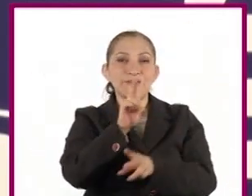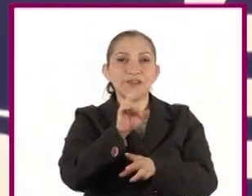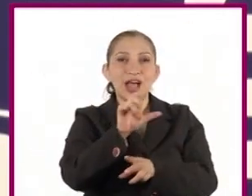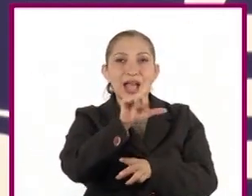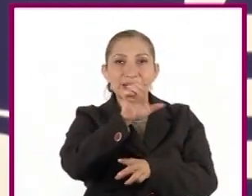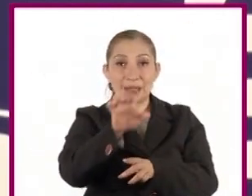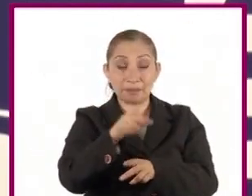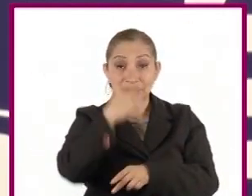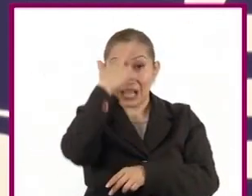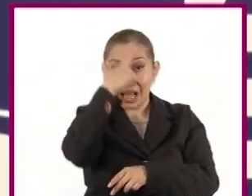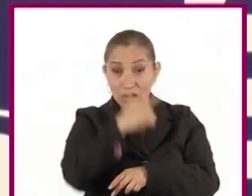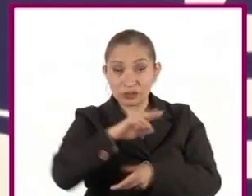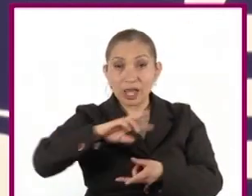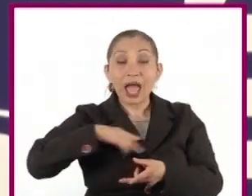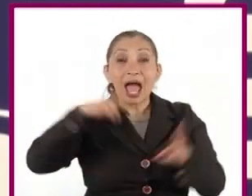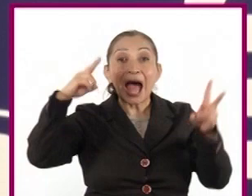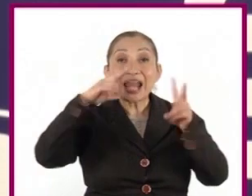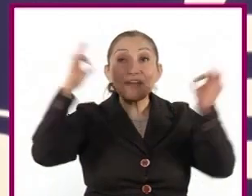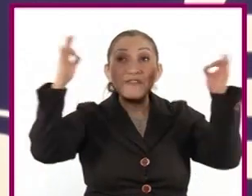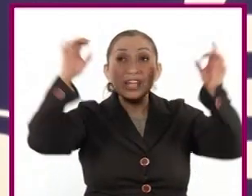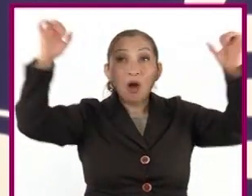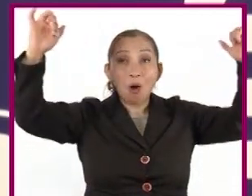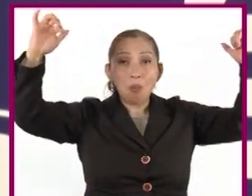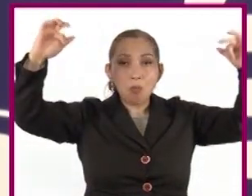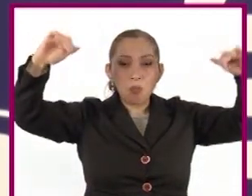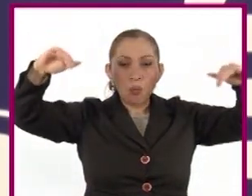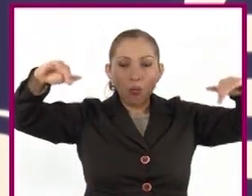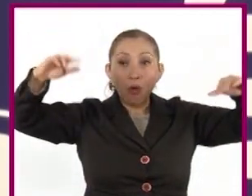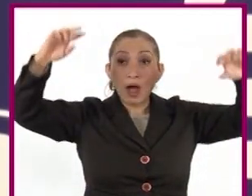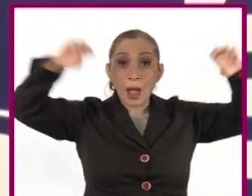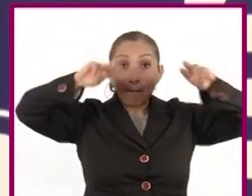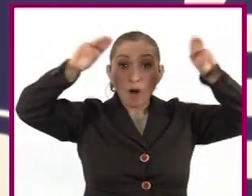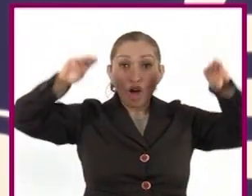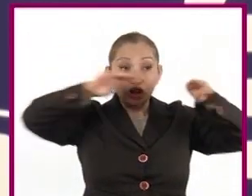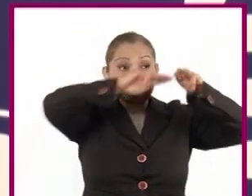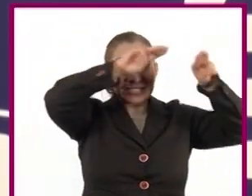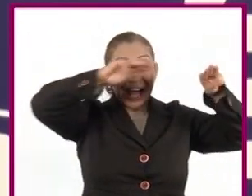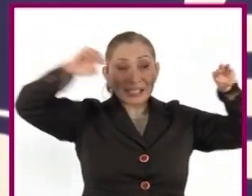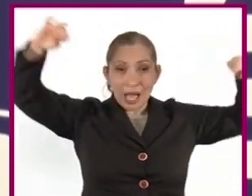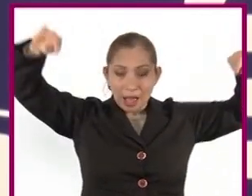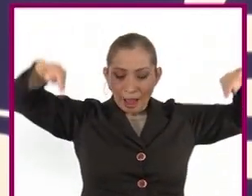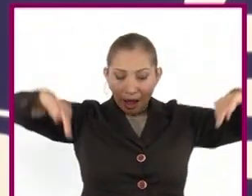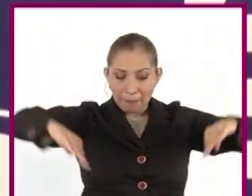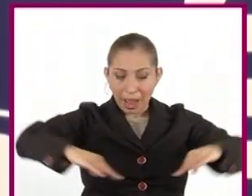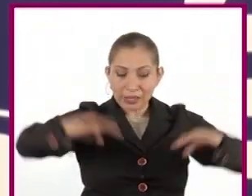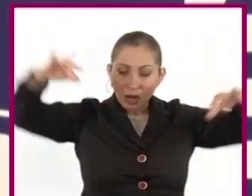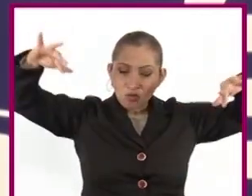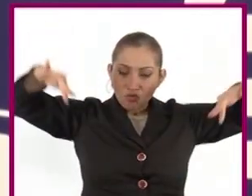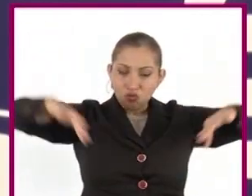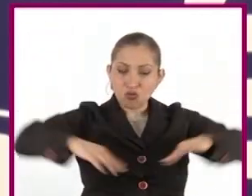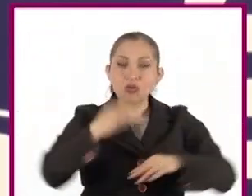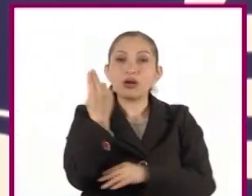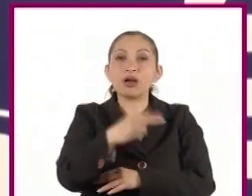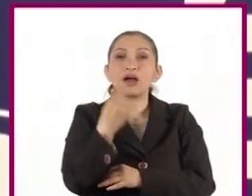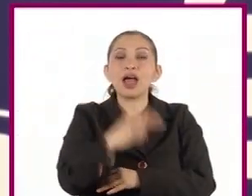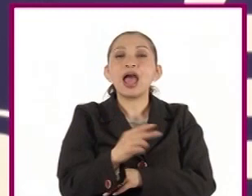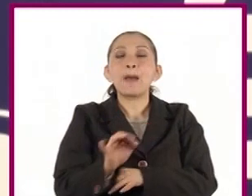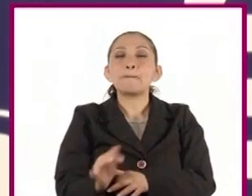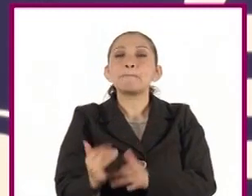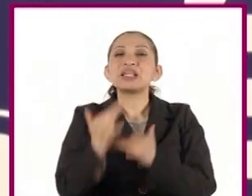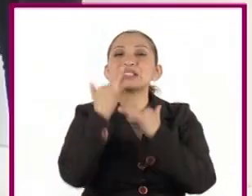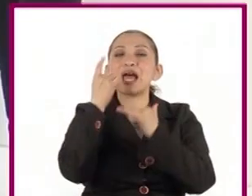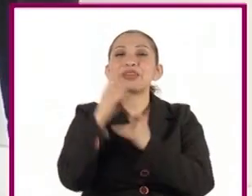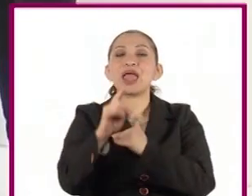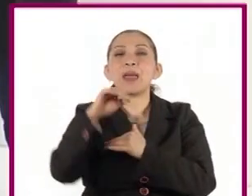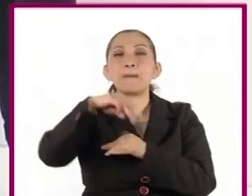Al anochecer, el aire frío se desplaza de las montañas hacia los valles y se denomina la brisa de montaña.